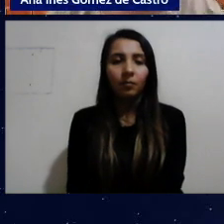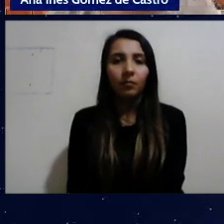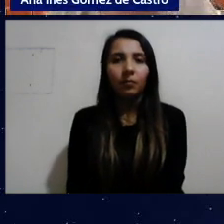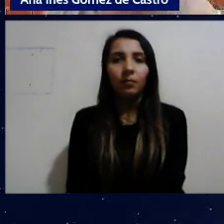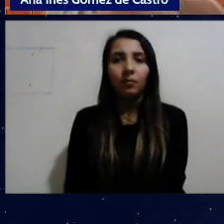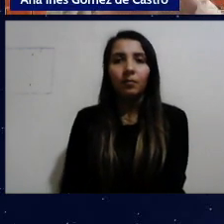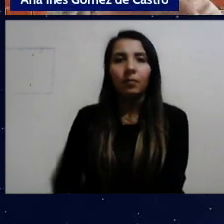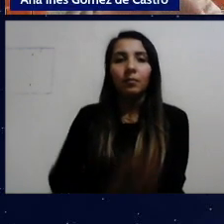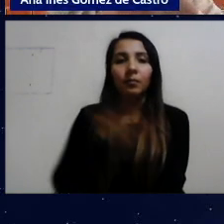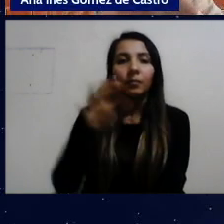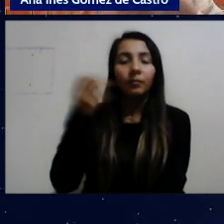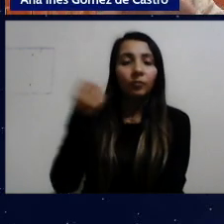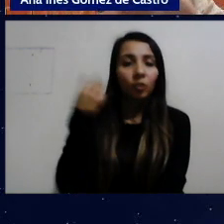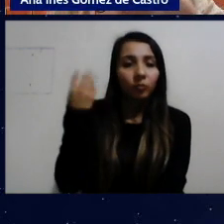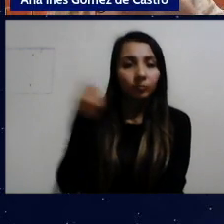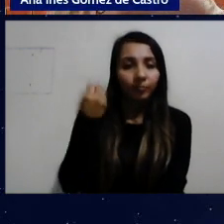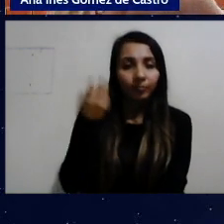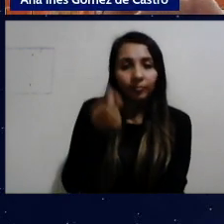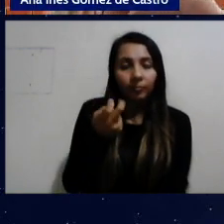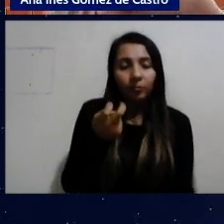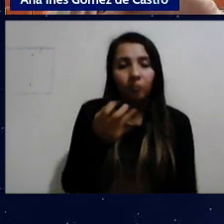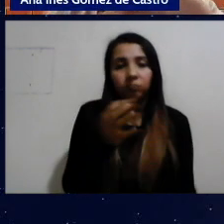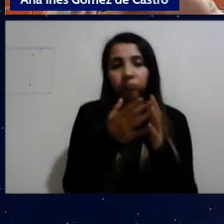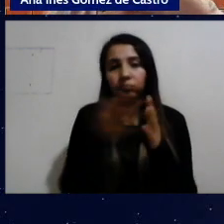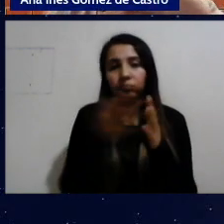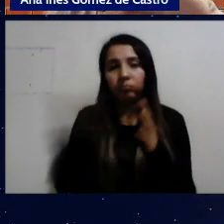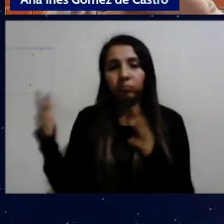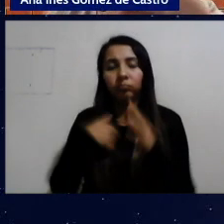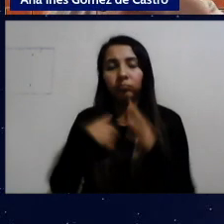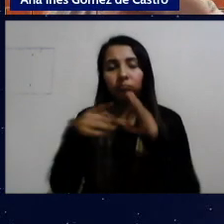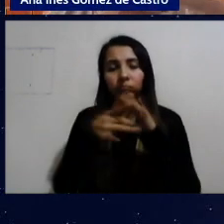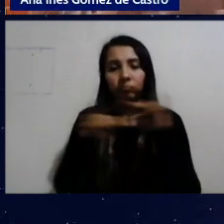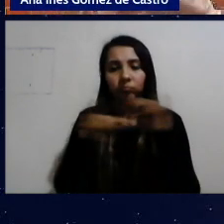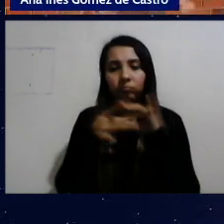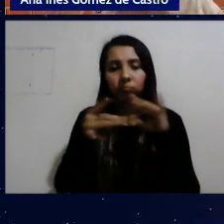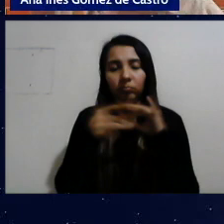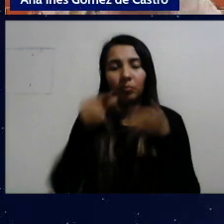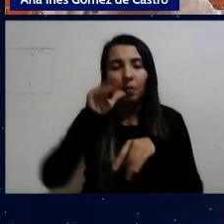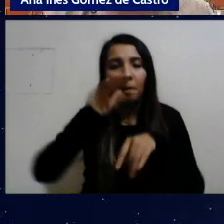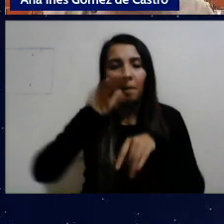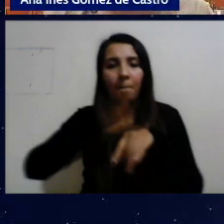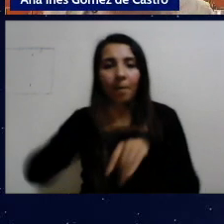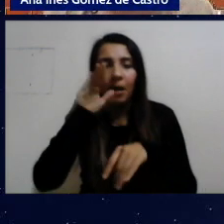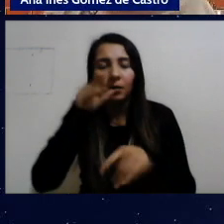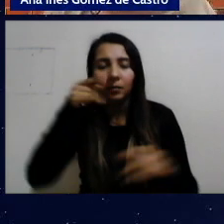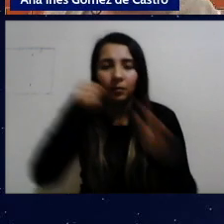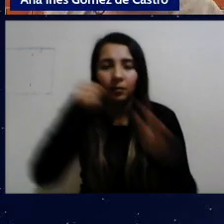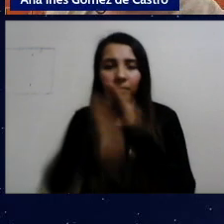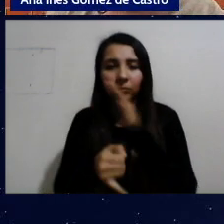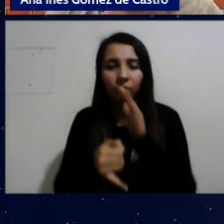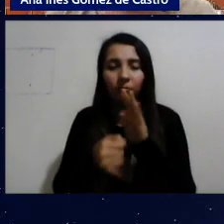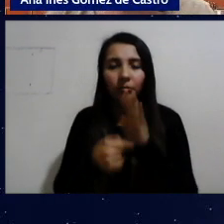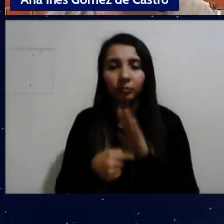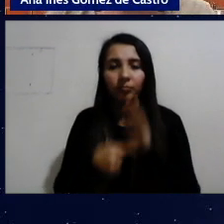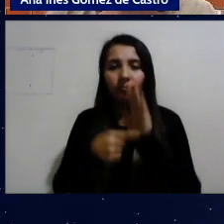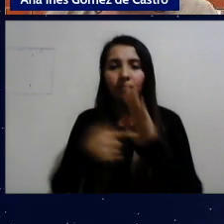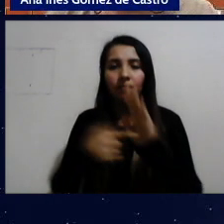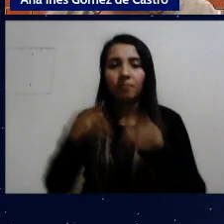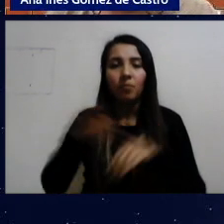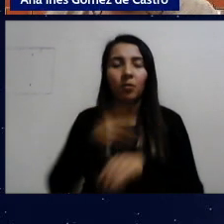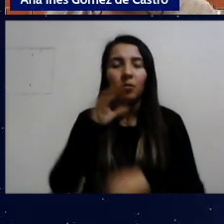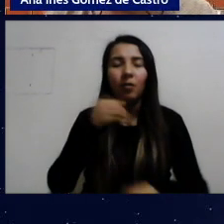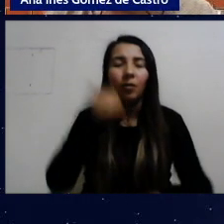Entonces, bueno, pues en el resto de esta charla voy a abordar algunos de estos aspectos con mayor o menor profundidad